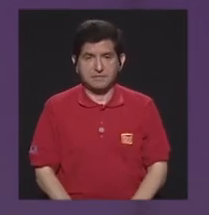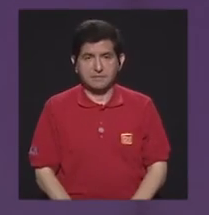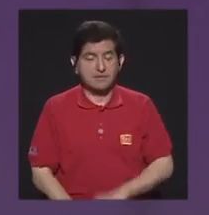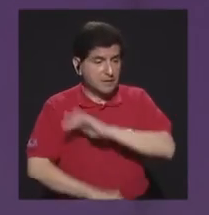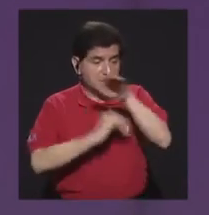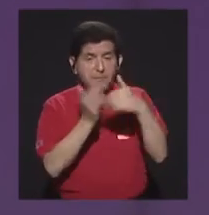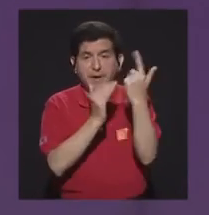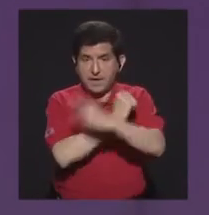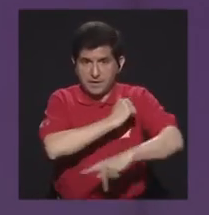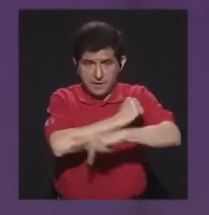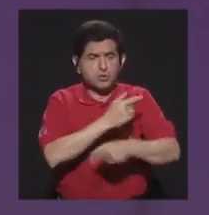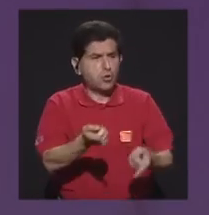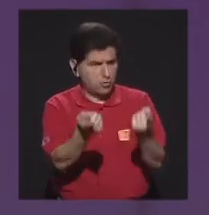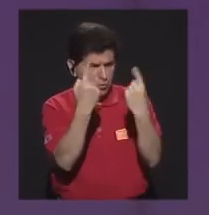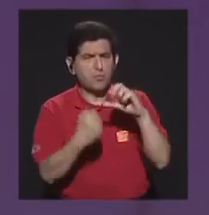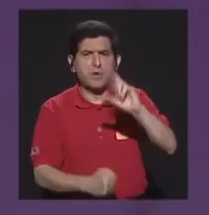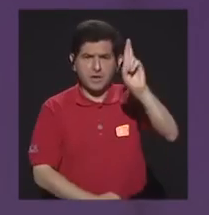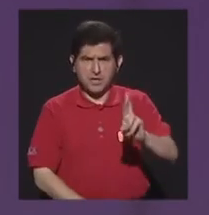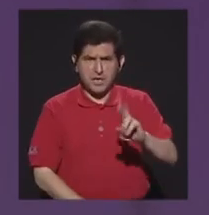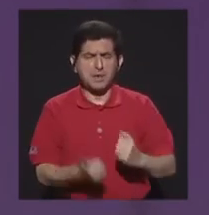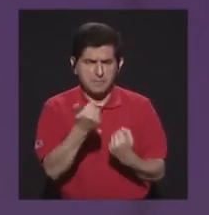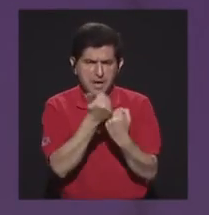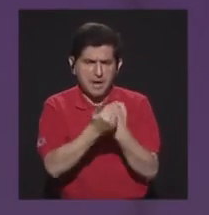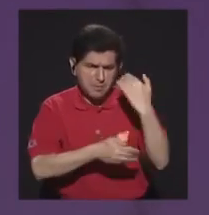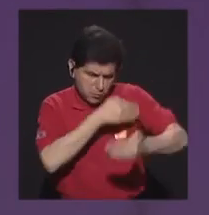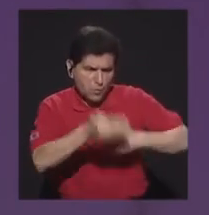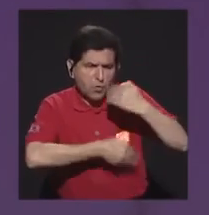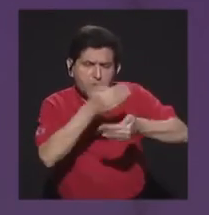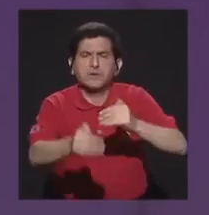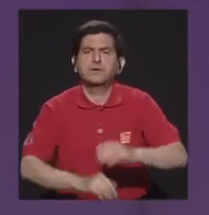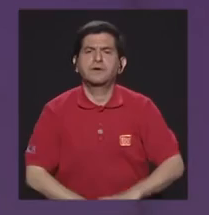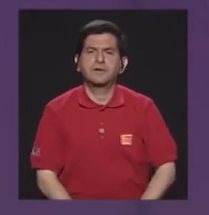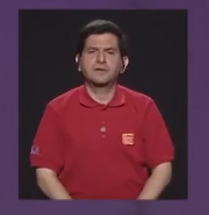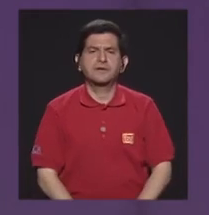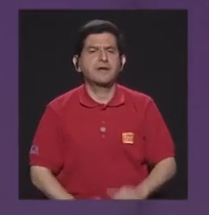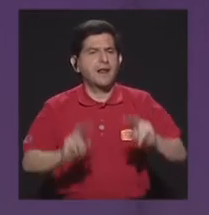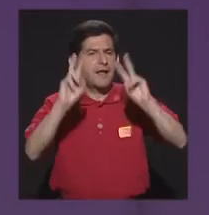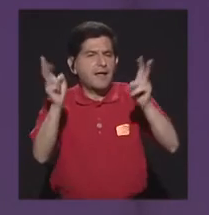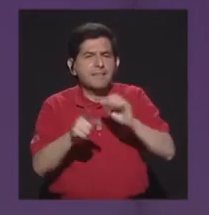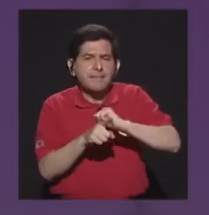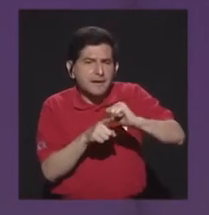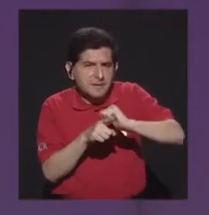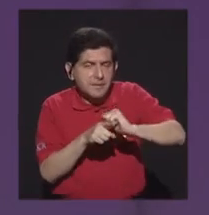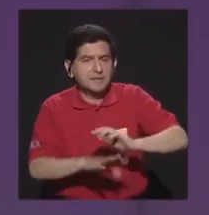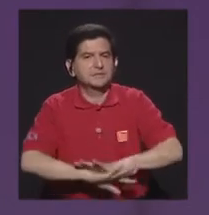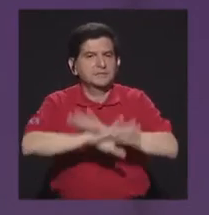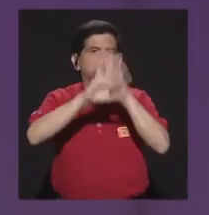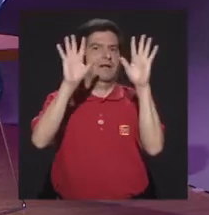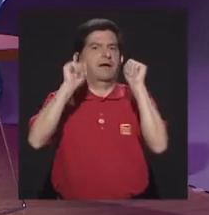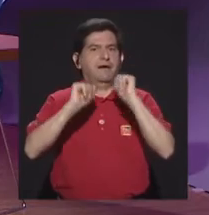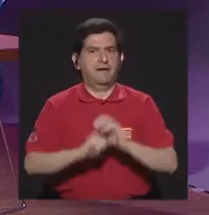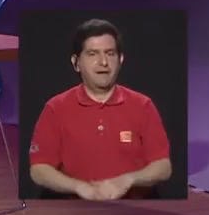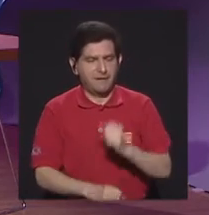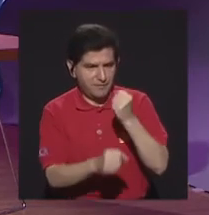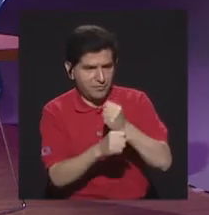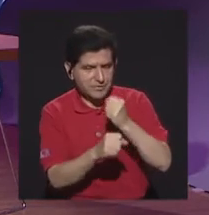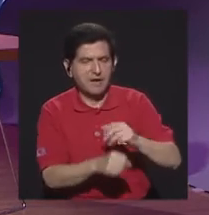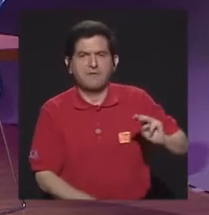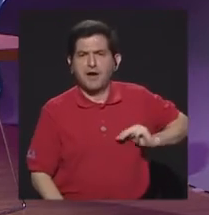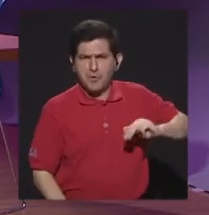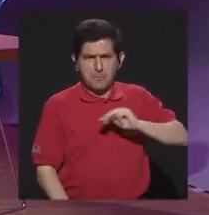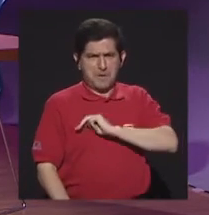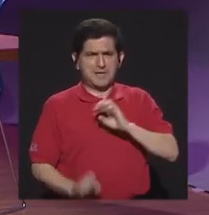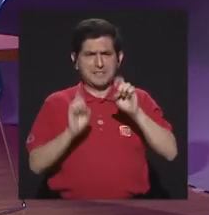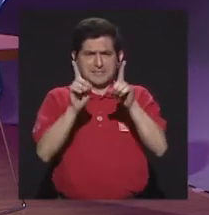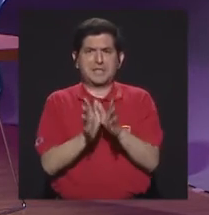en todo el país y ha venido aquí a Costa Rica a apoyarnos en estos procesos. Entonces, en temas de capacitación, claro, el trabajo del MEP es